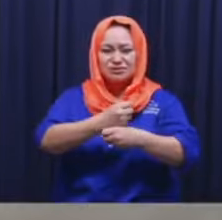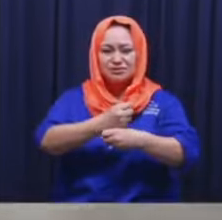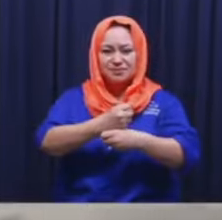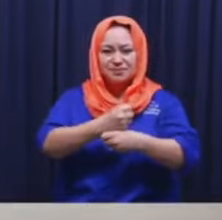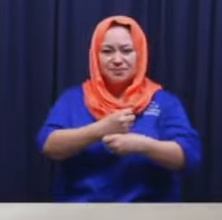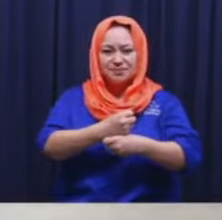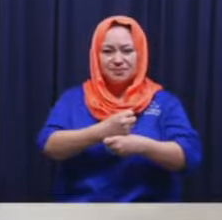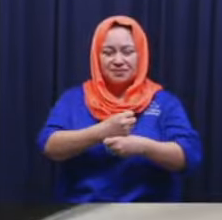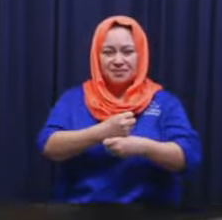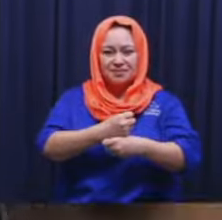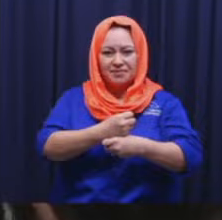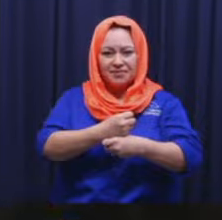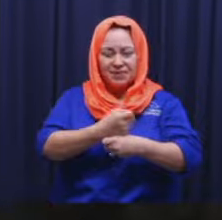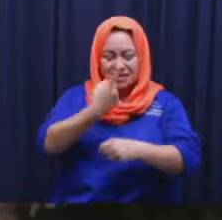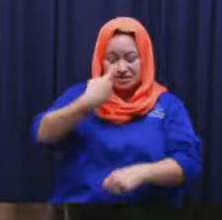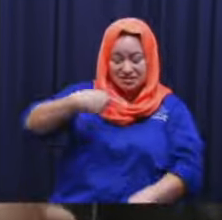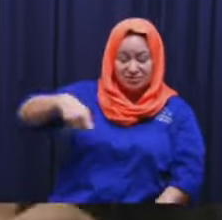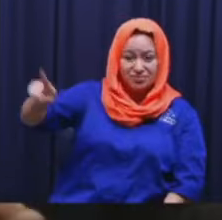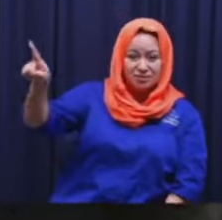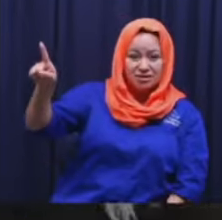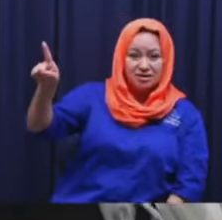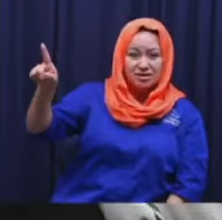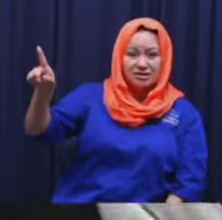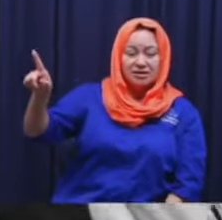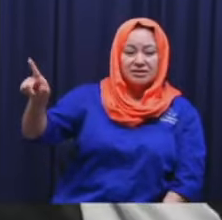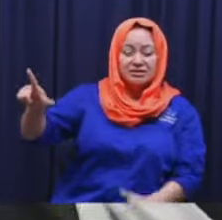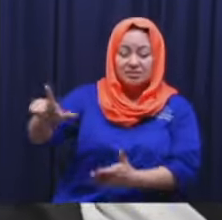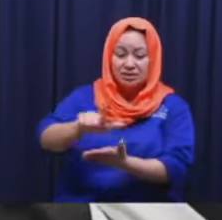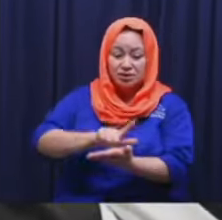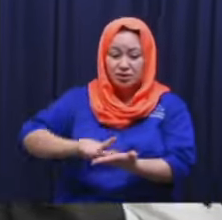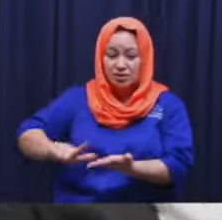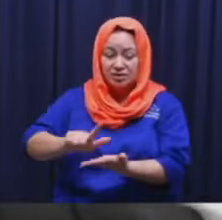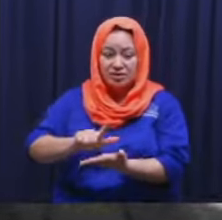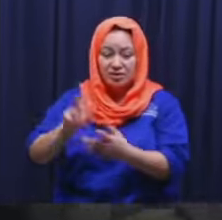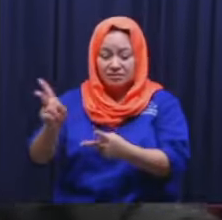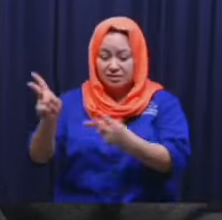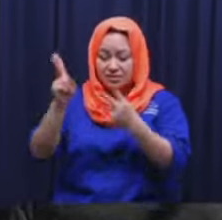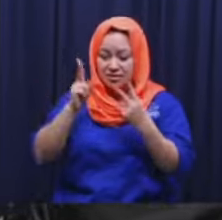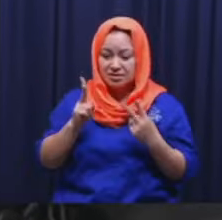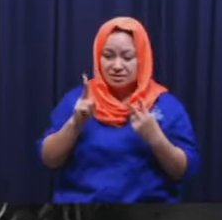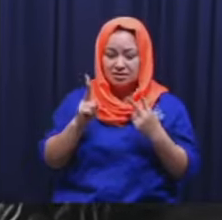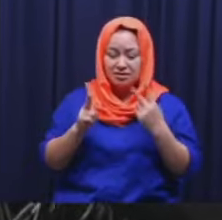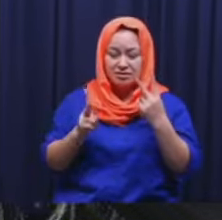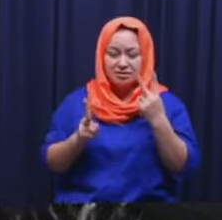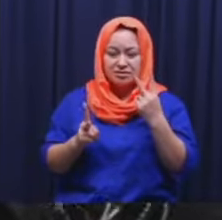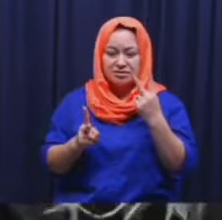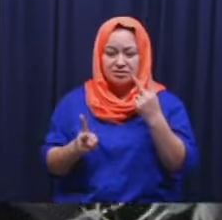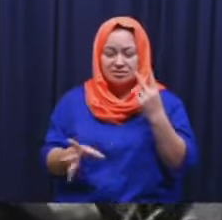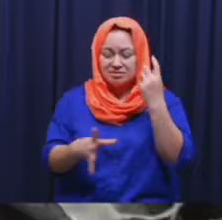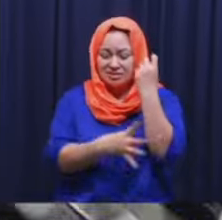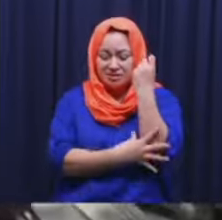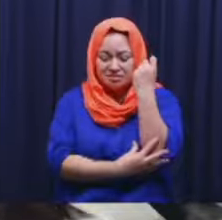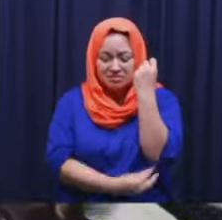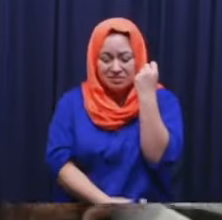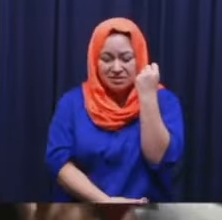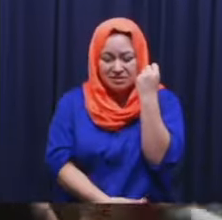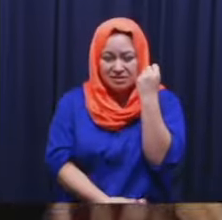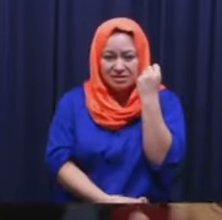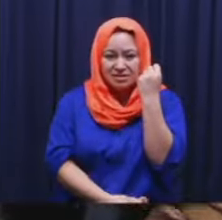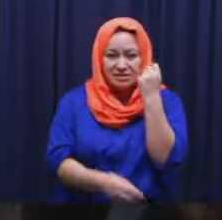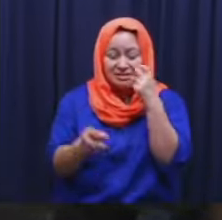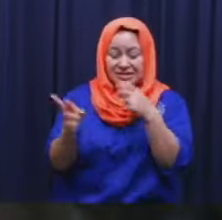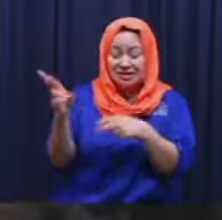por siete años, se fue de lugares donde venía una gran hambruna. Y al regresar le entregaron